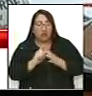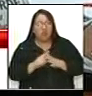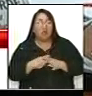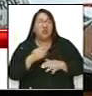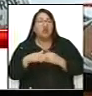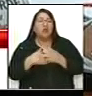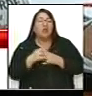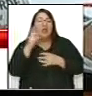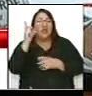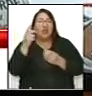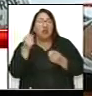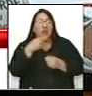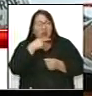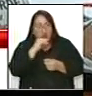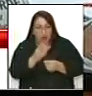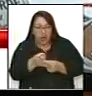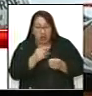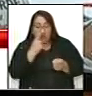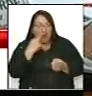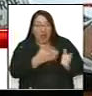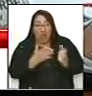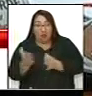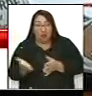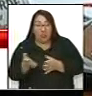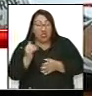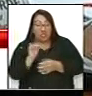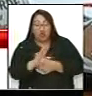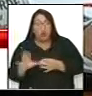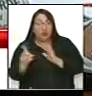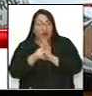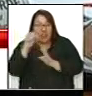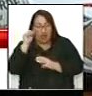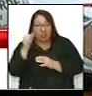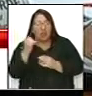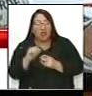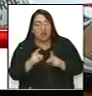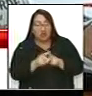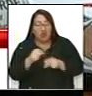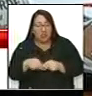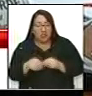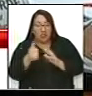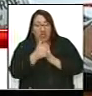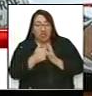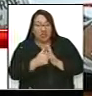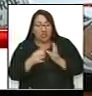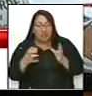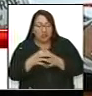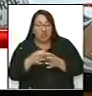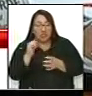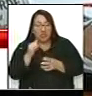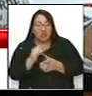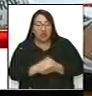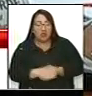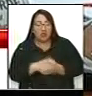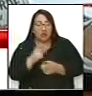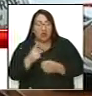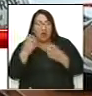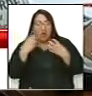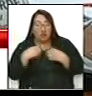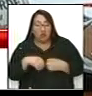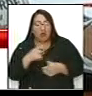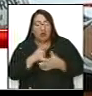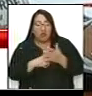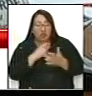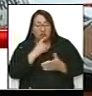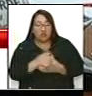liderazgo tanto de la mujer como del varón y sus derechos. Asimismo, en estas 3 agencias existe un abogado que